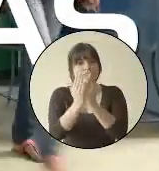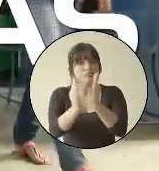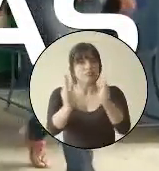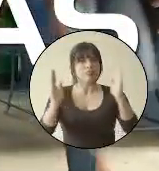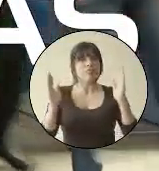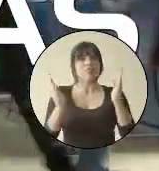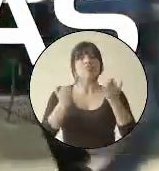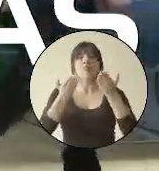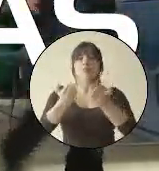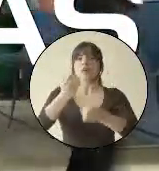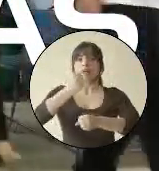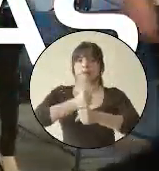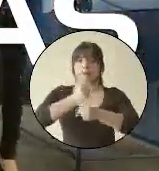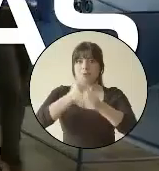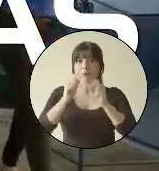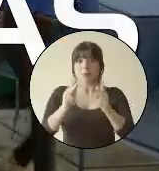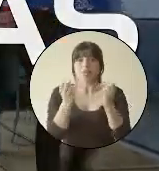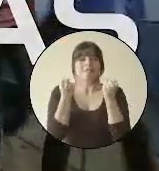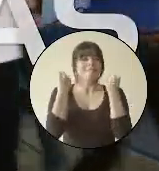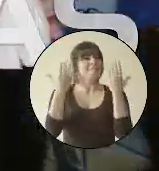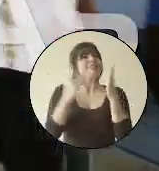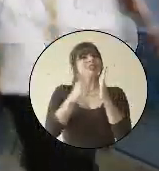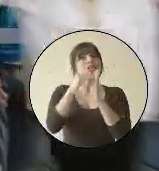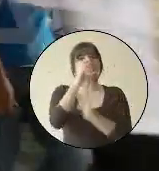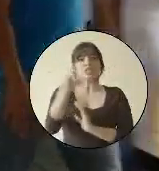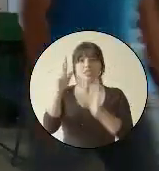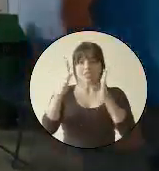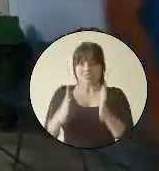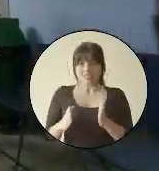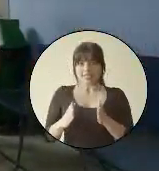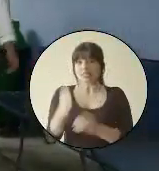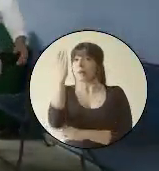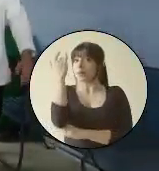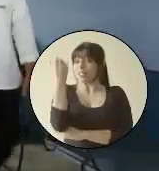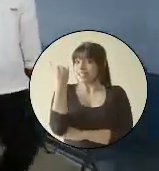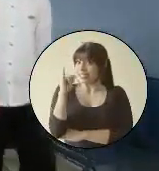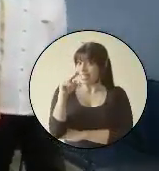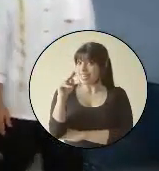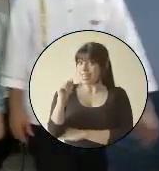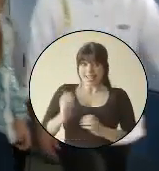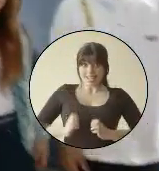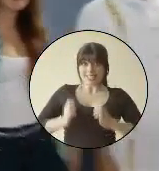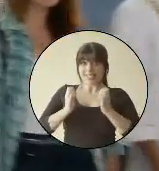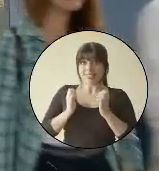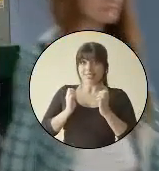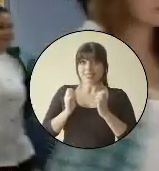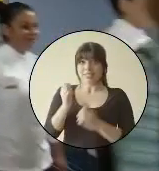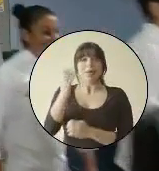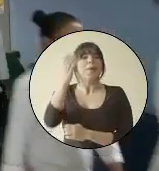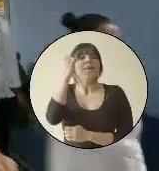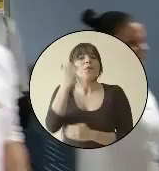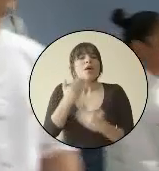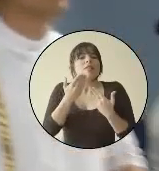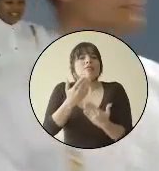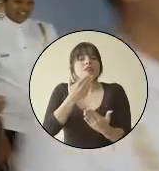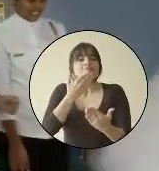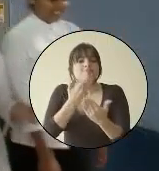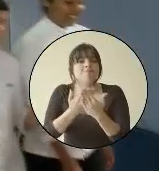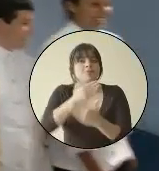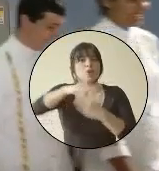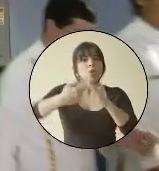abre las puertas laborales para millones de costarricenses. Porque si el INAH existe, es por el bien